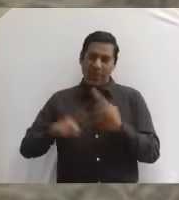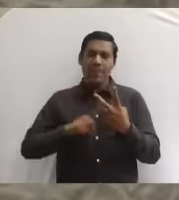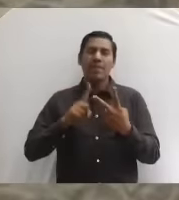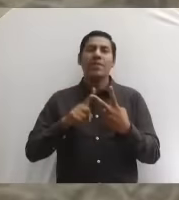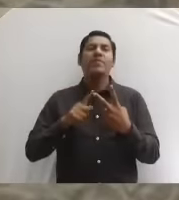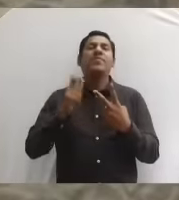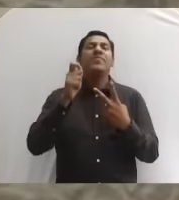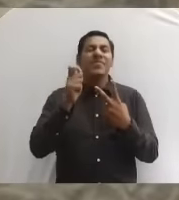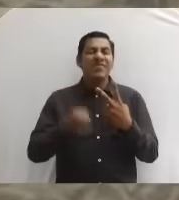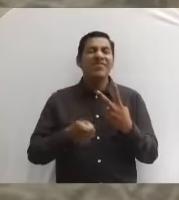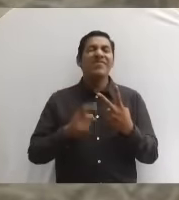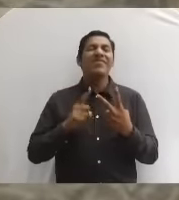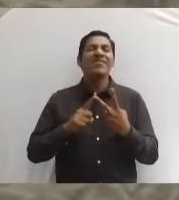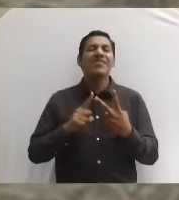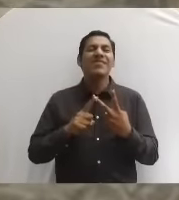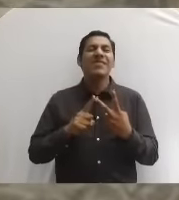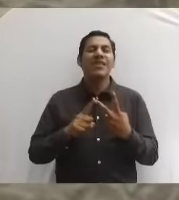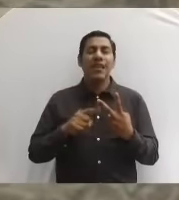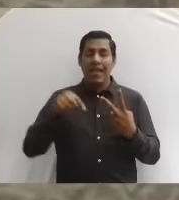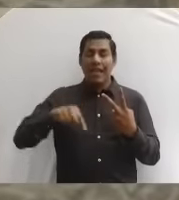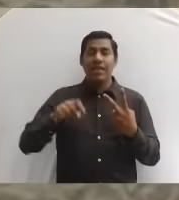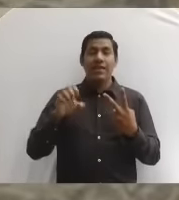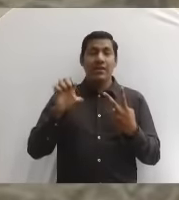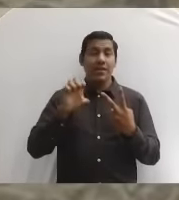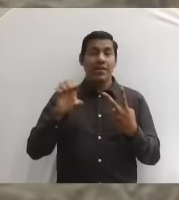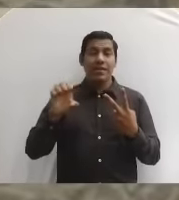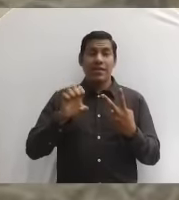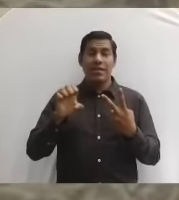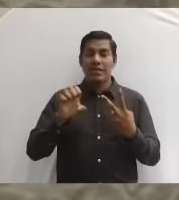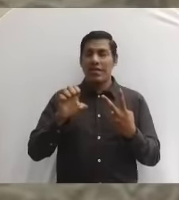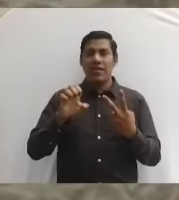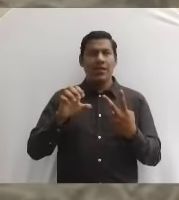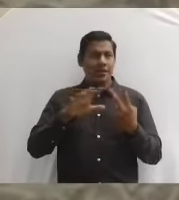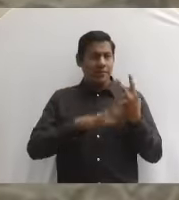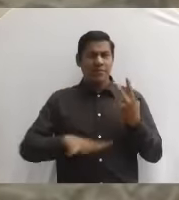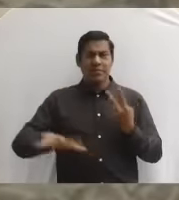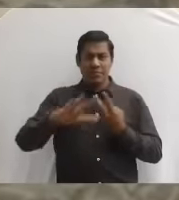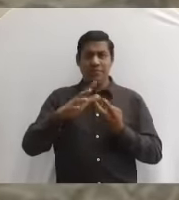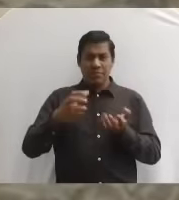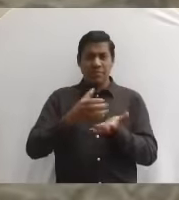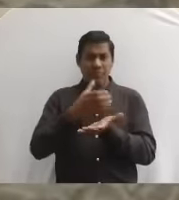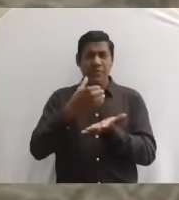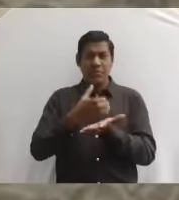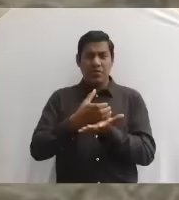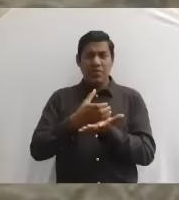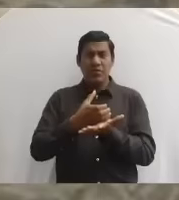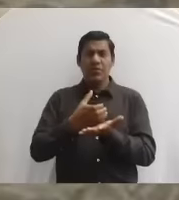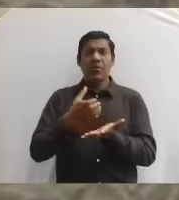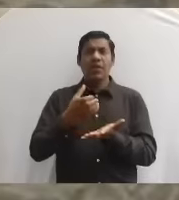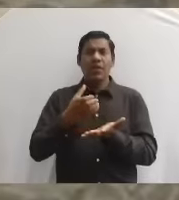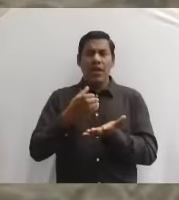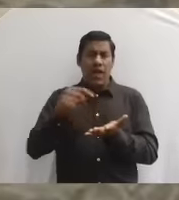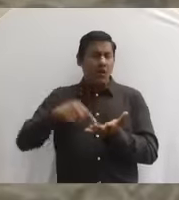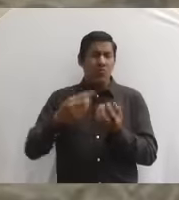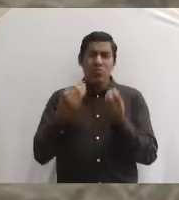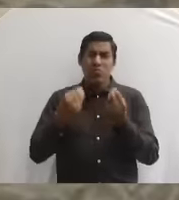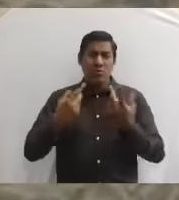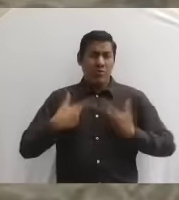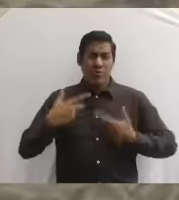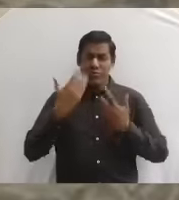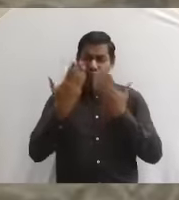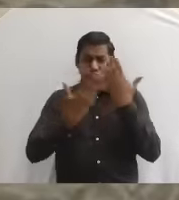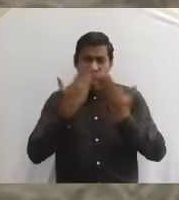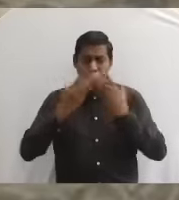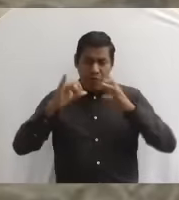segunda es que Ensenada es una de las ciudades que más científicos y científicas